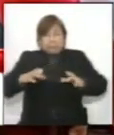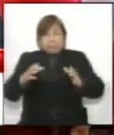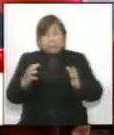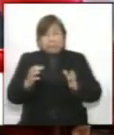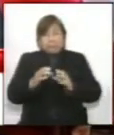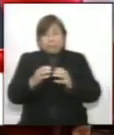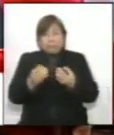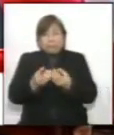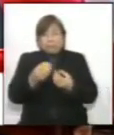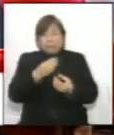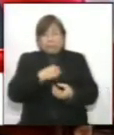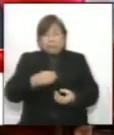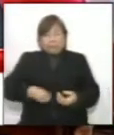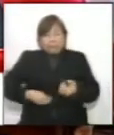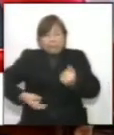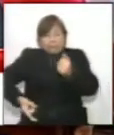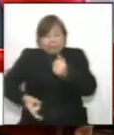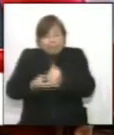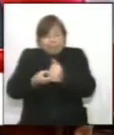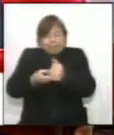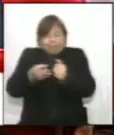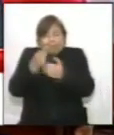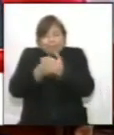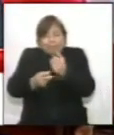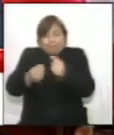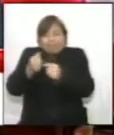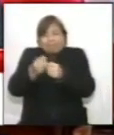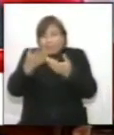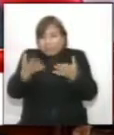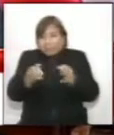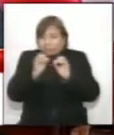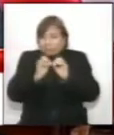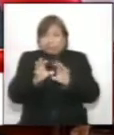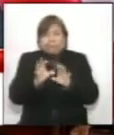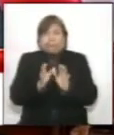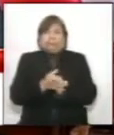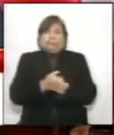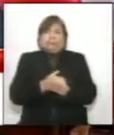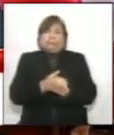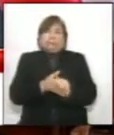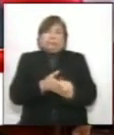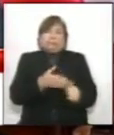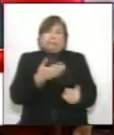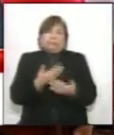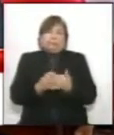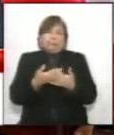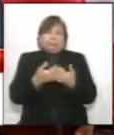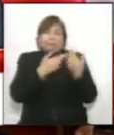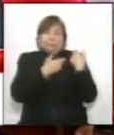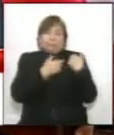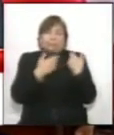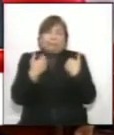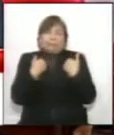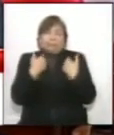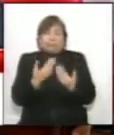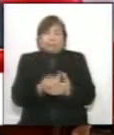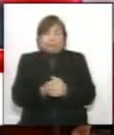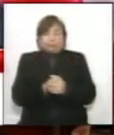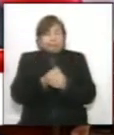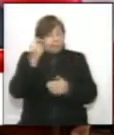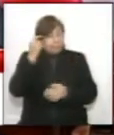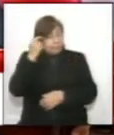lugar garantías de un proceso transparente, en la conducción y la responsabilidad que tienen ellos. Si él cree